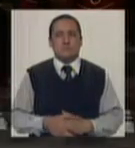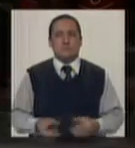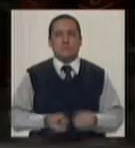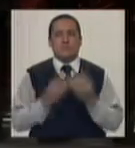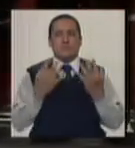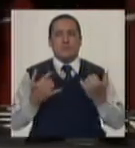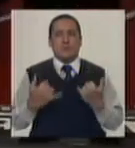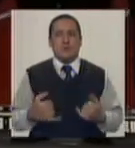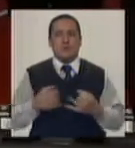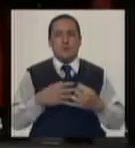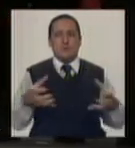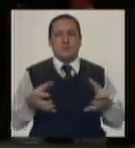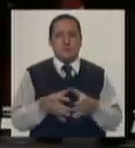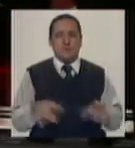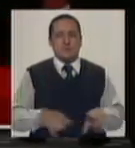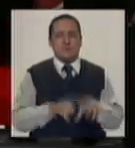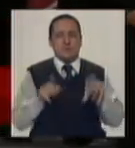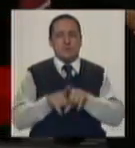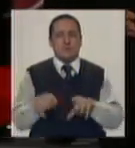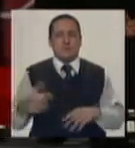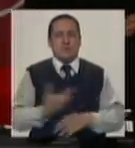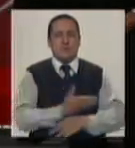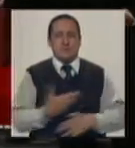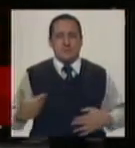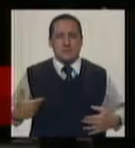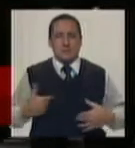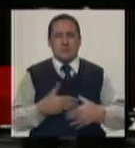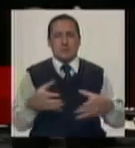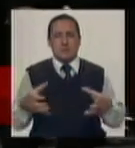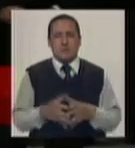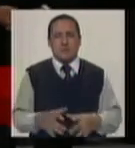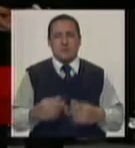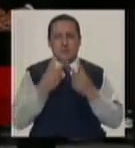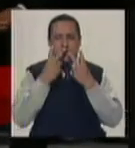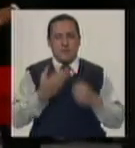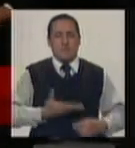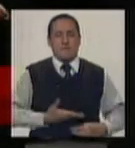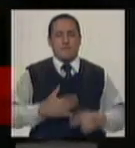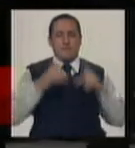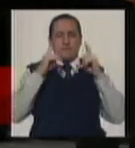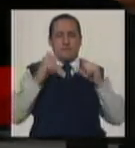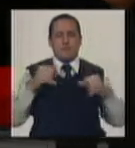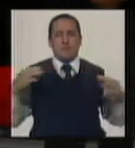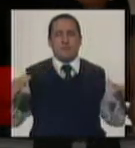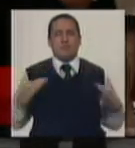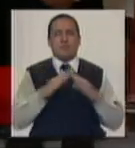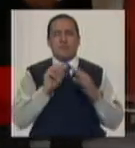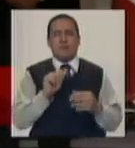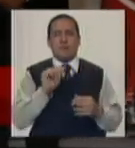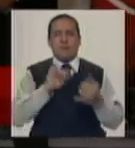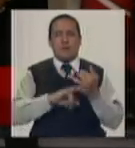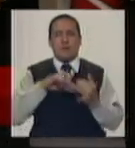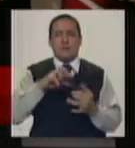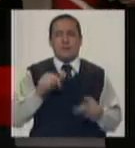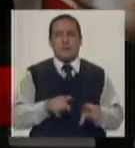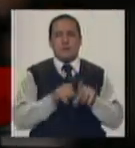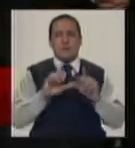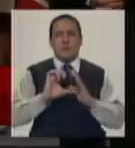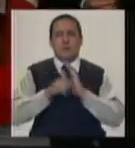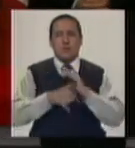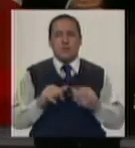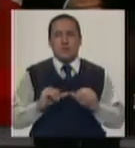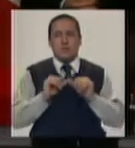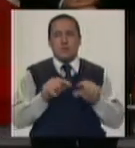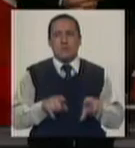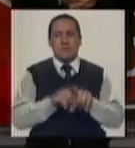Efectivamente, tras la primera sesión, los jefes de Estado y de Gobierno posarán para la foto oficial de la cumbre ASPA, para luego proseguir en